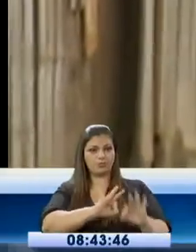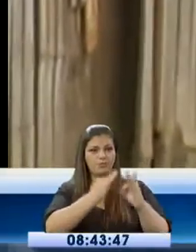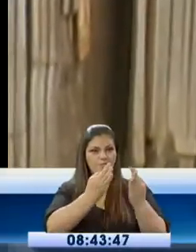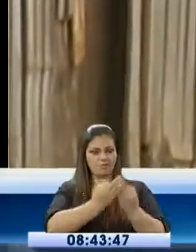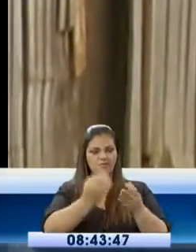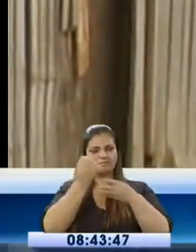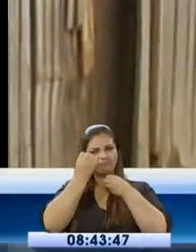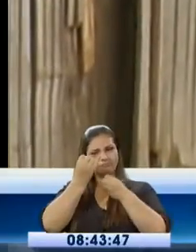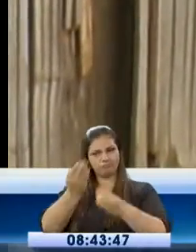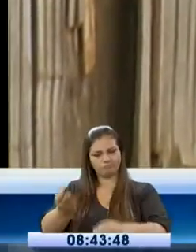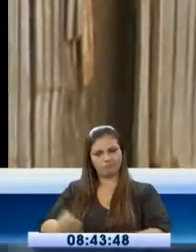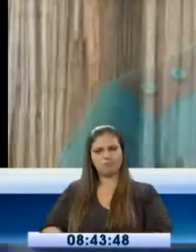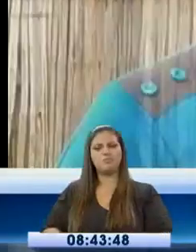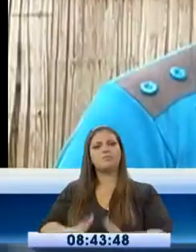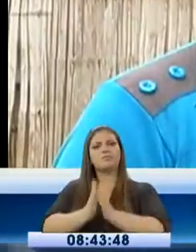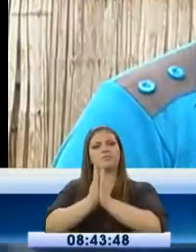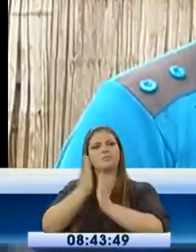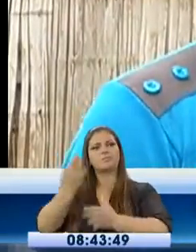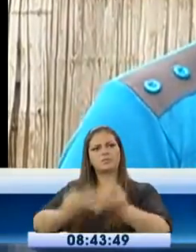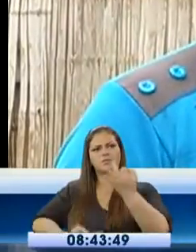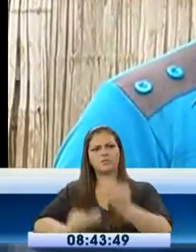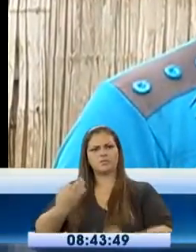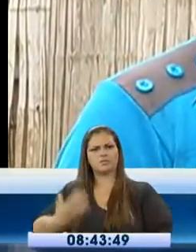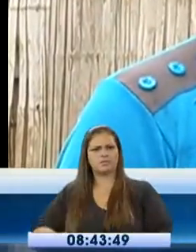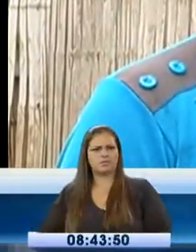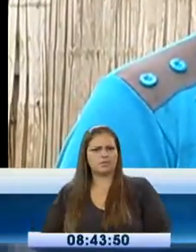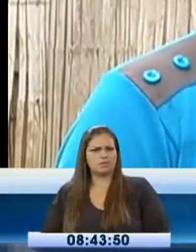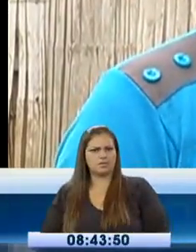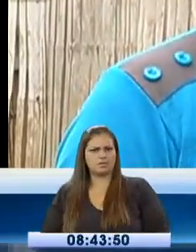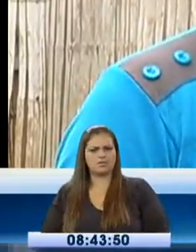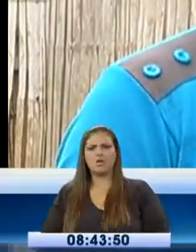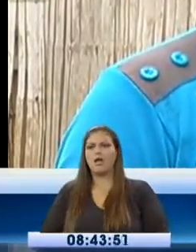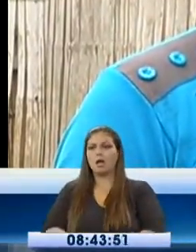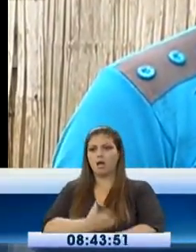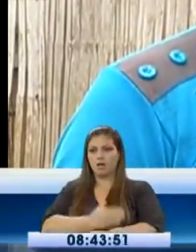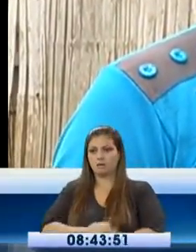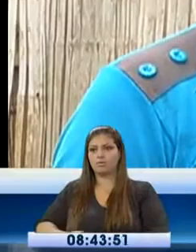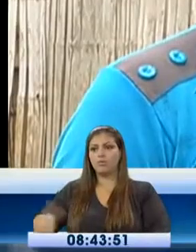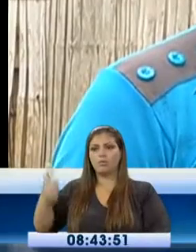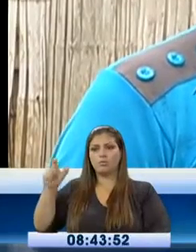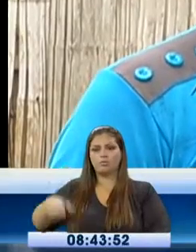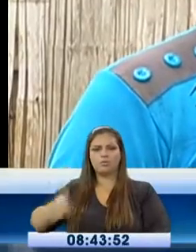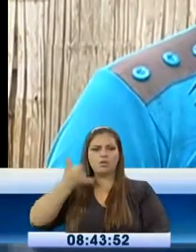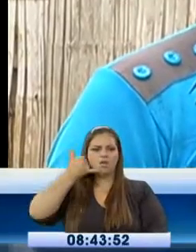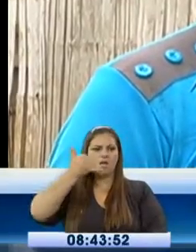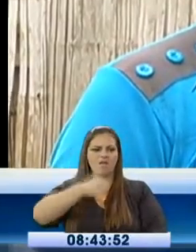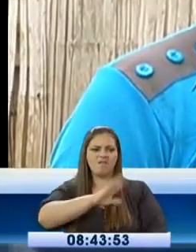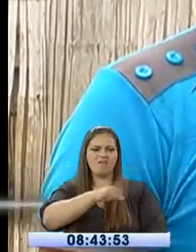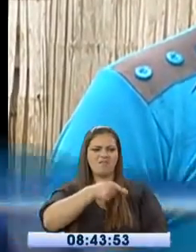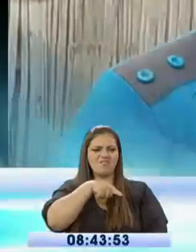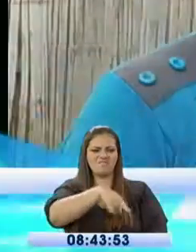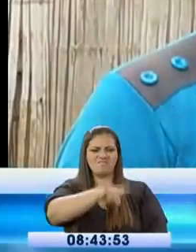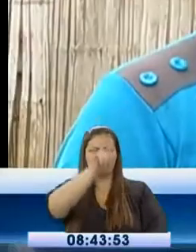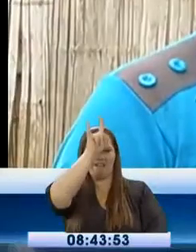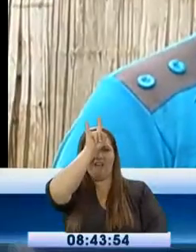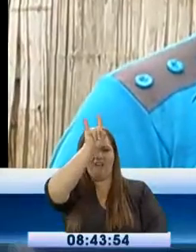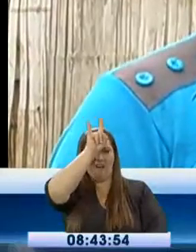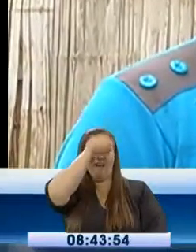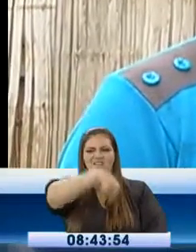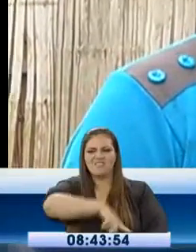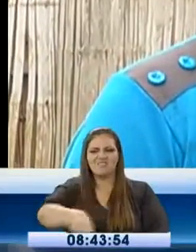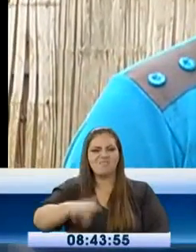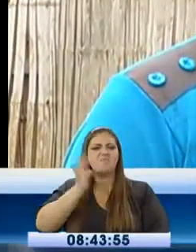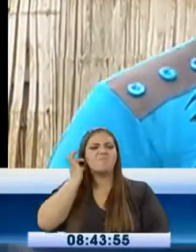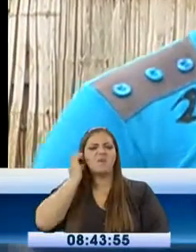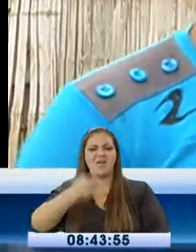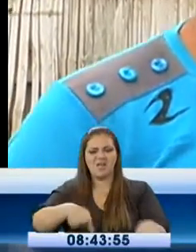ocurrido y pide justicia. Yo no sé quién había llamado, que era cachudo. Le han dicho, pero una hermana de ella le había